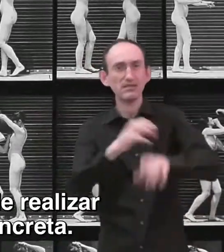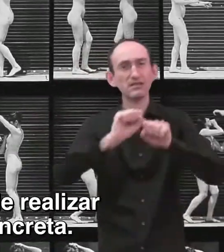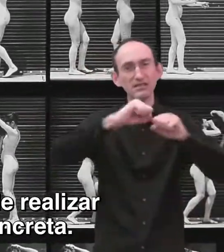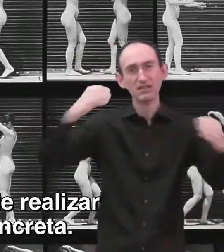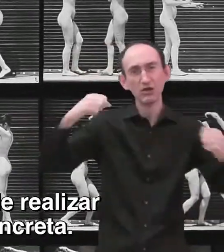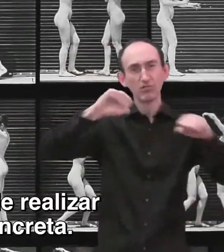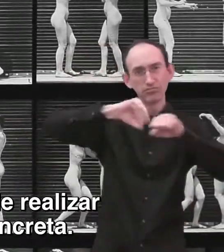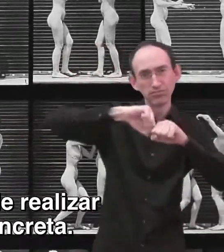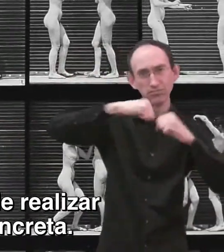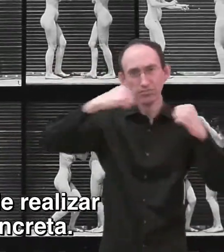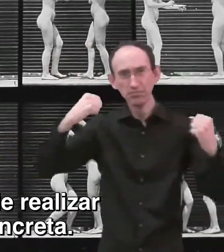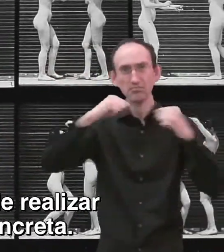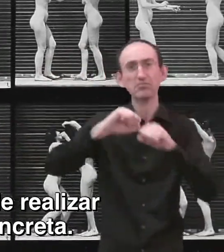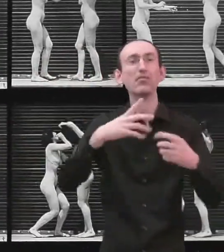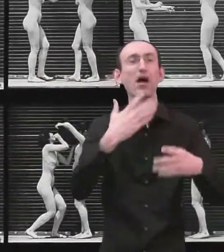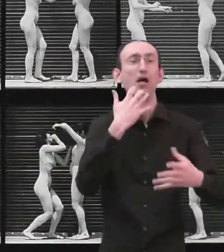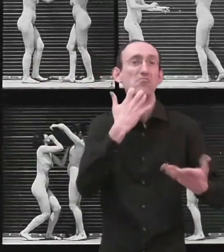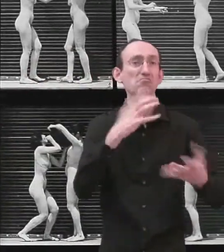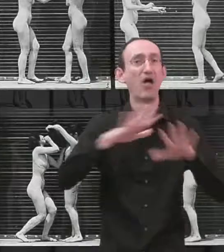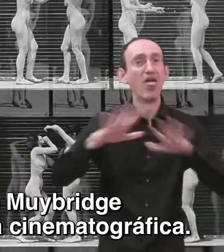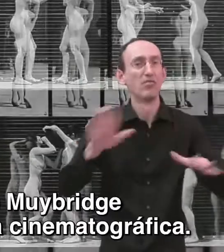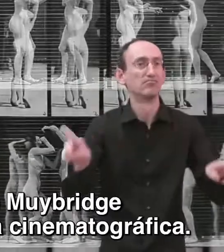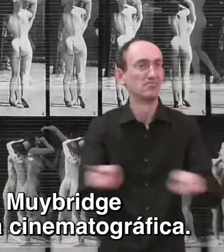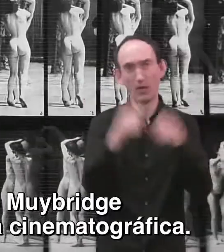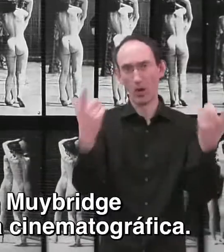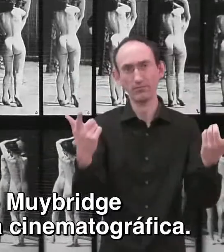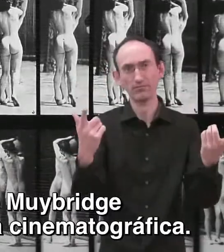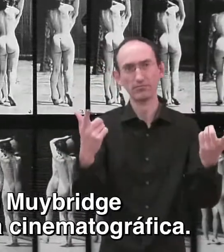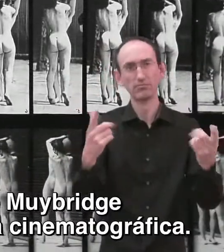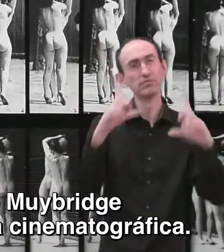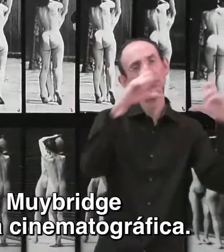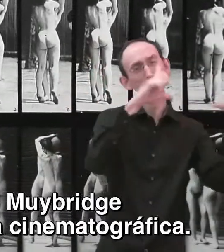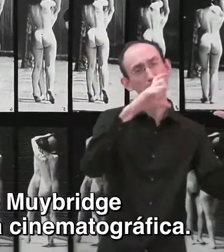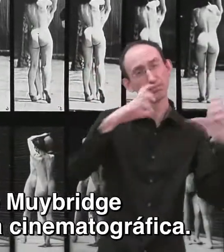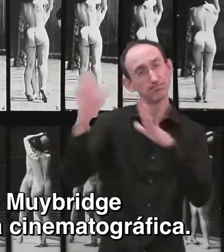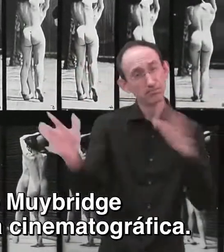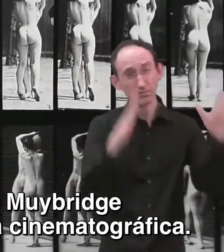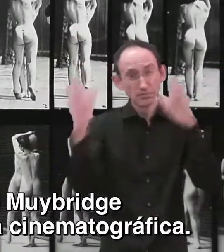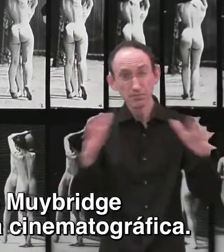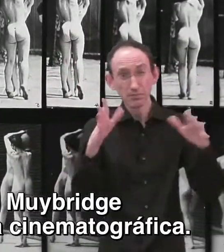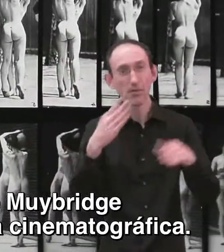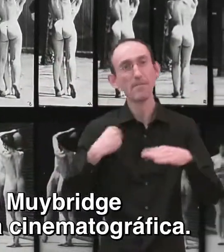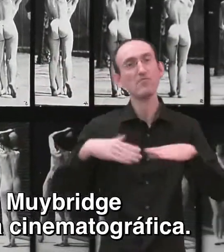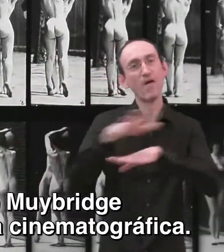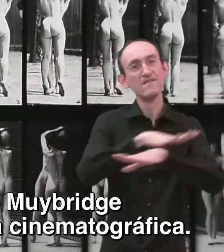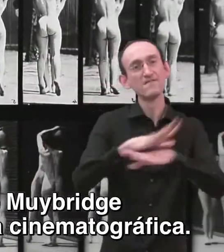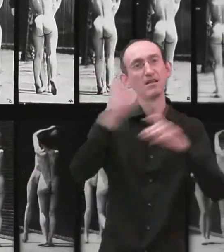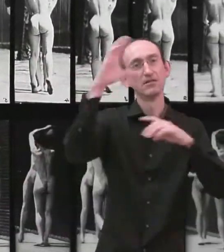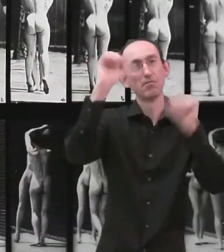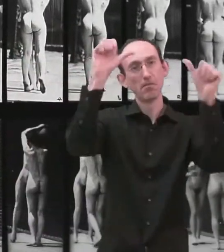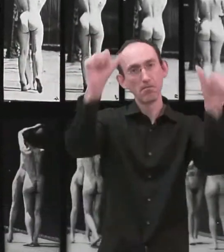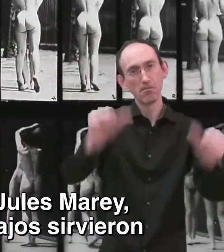en el momento de realizar una acción concreta. Las secuencias de Muybridge son la base de la película